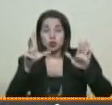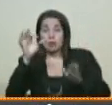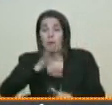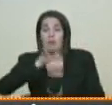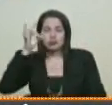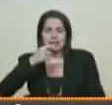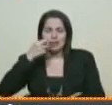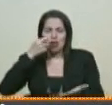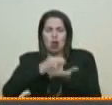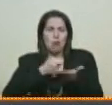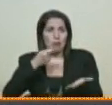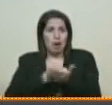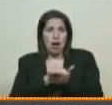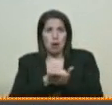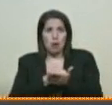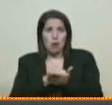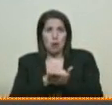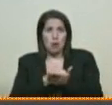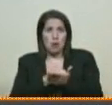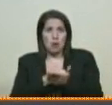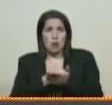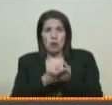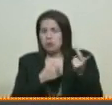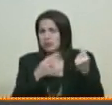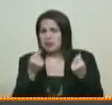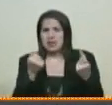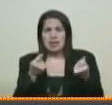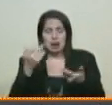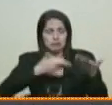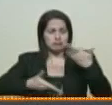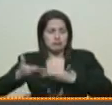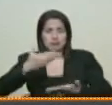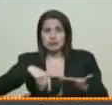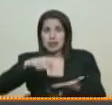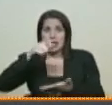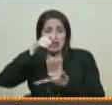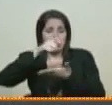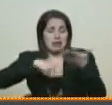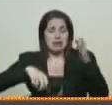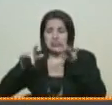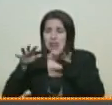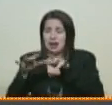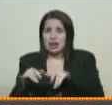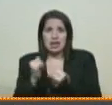en las transacciones comerciales del país se hagan de manera digital.